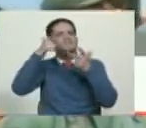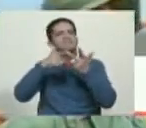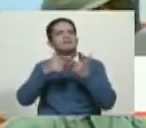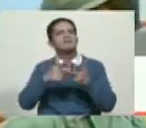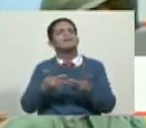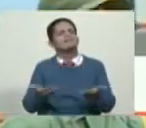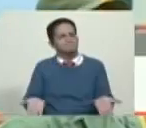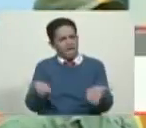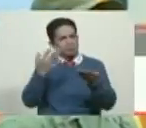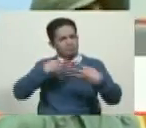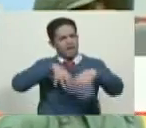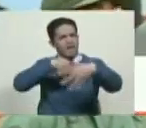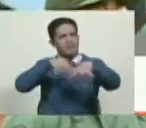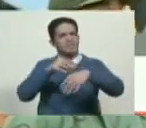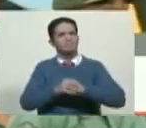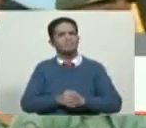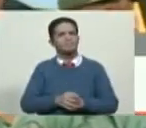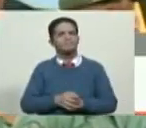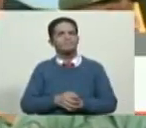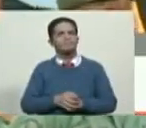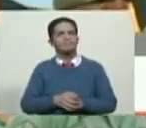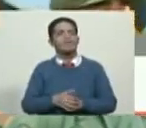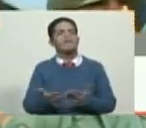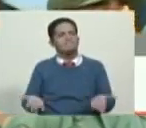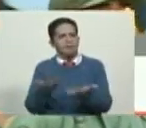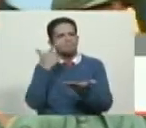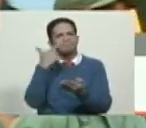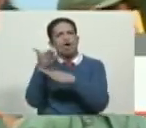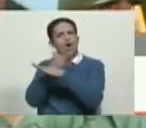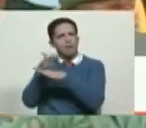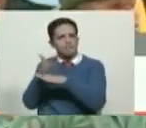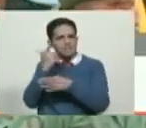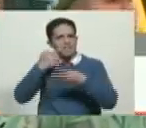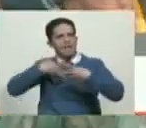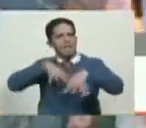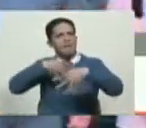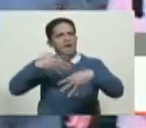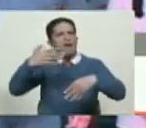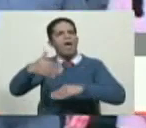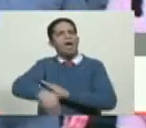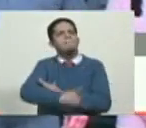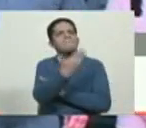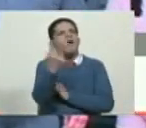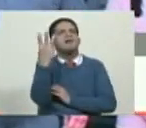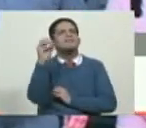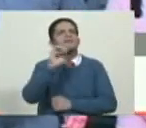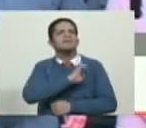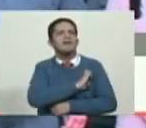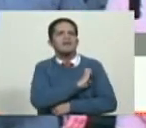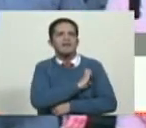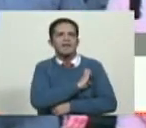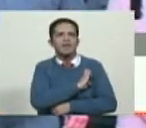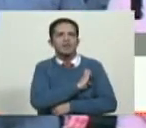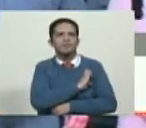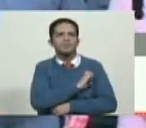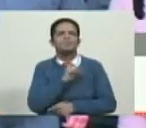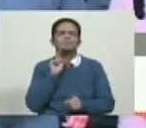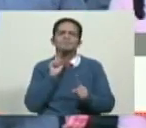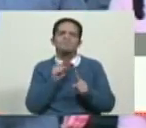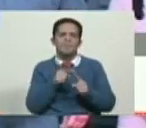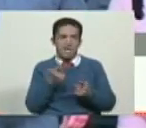marcha, pues. Vamos a una caminata, compartir esta caminata del amanecer del 30 de enero. Para que la